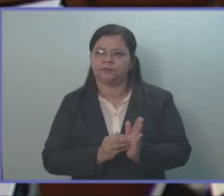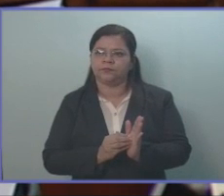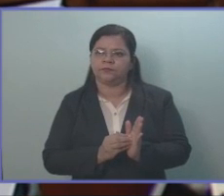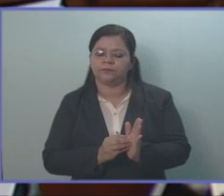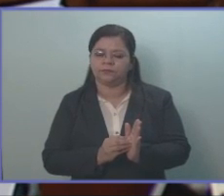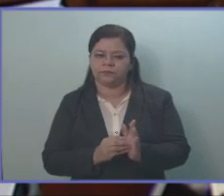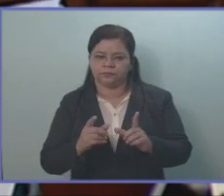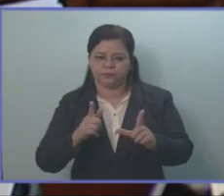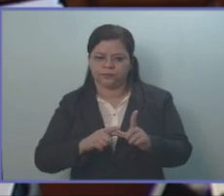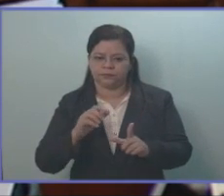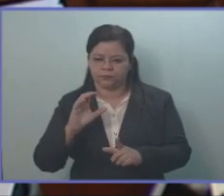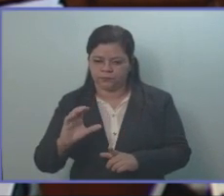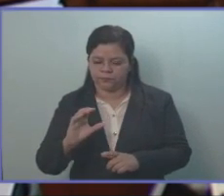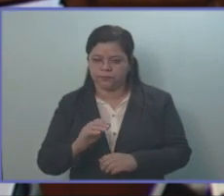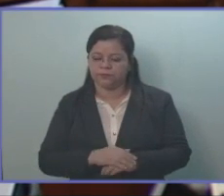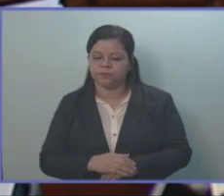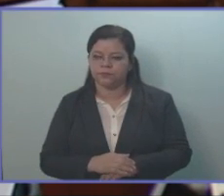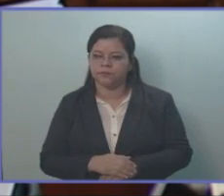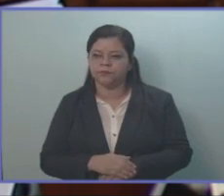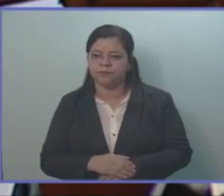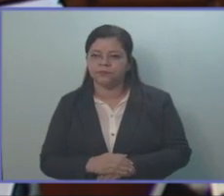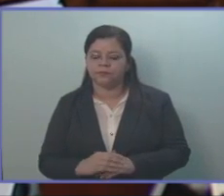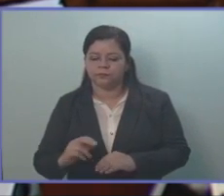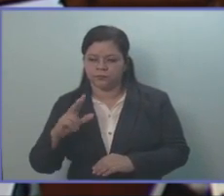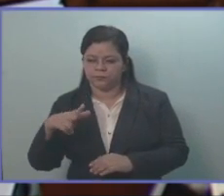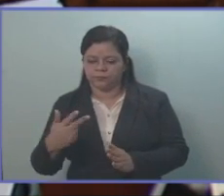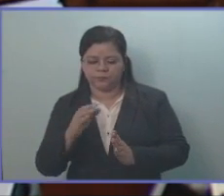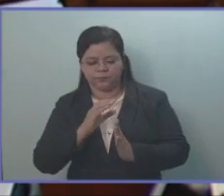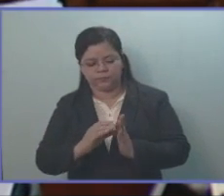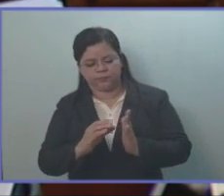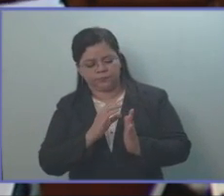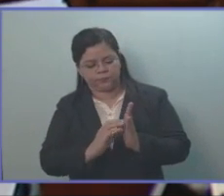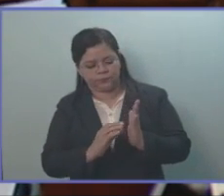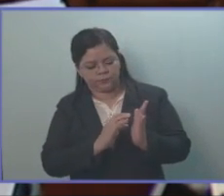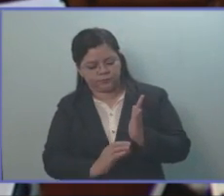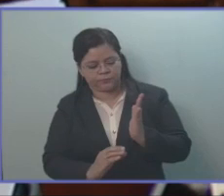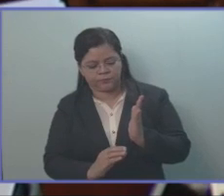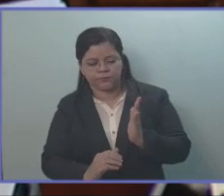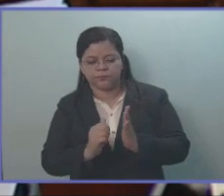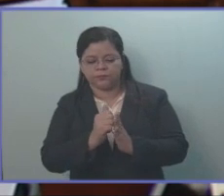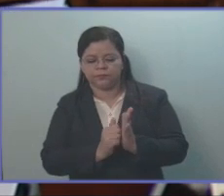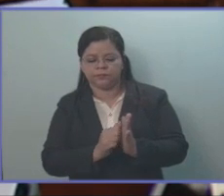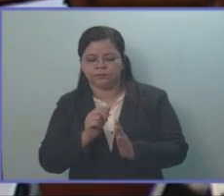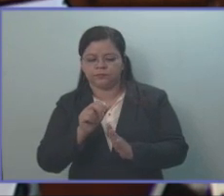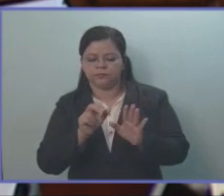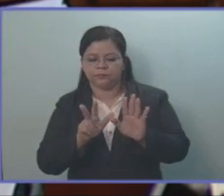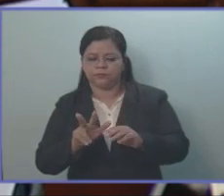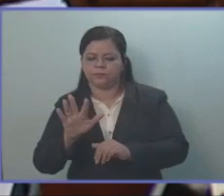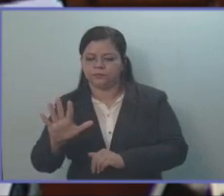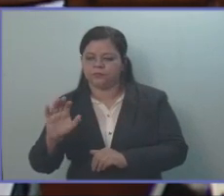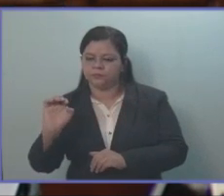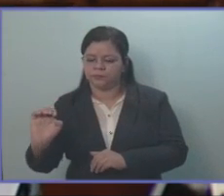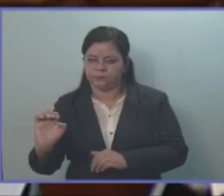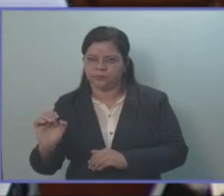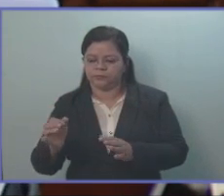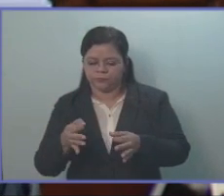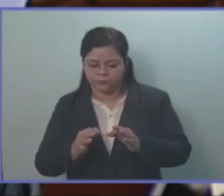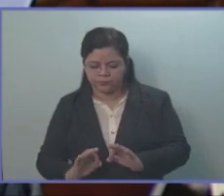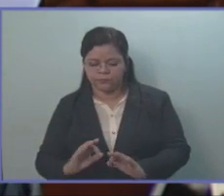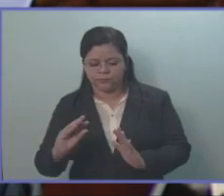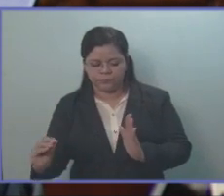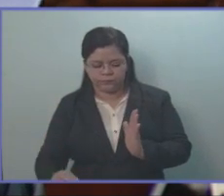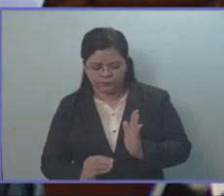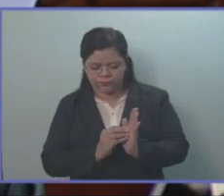el literal C en el inciso tercero del artículo 85G de la siguiente